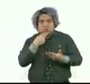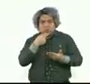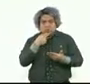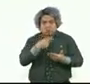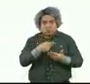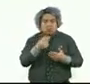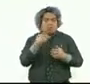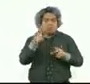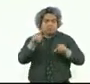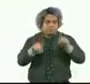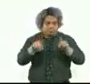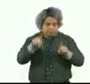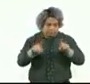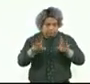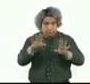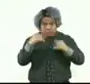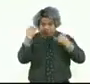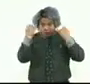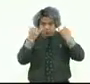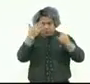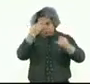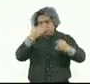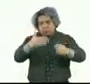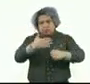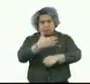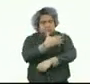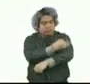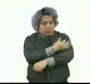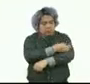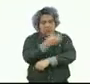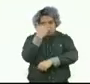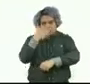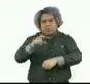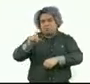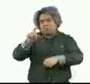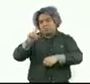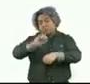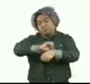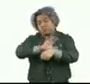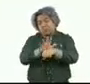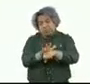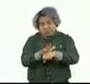la vacunación y mucho de lo que hemos aprendido en 20 meses de pandemia es la siguiente.